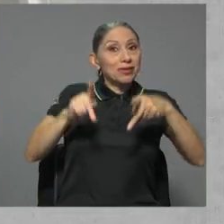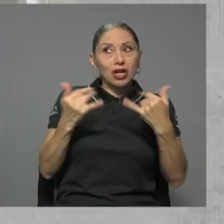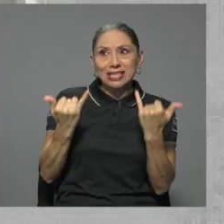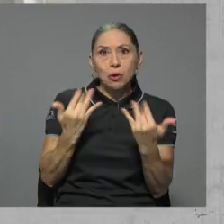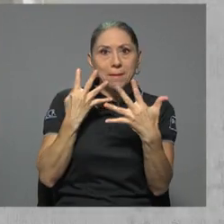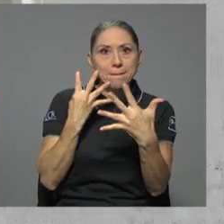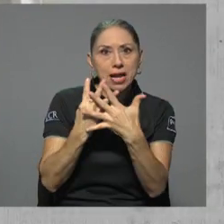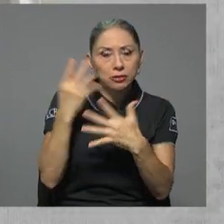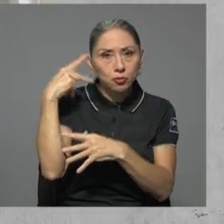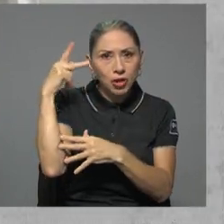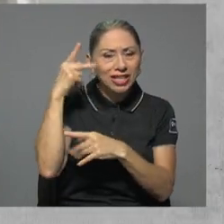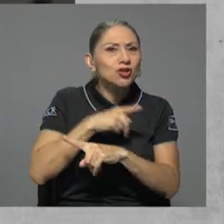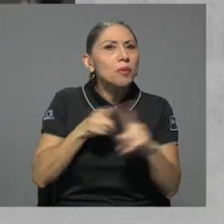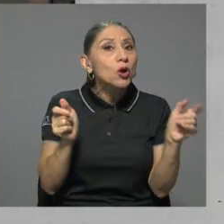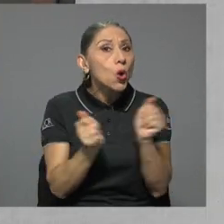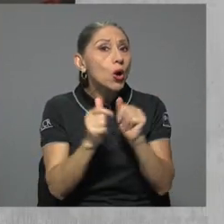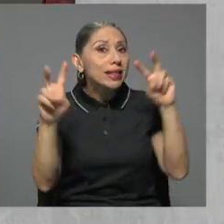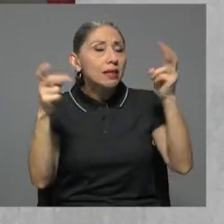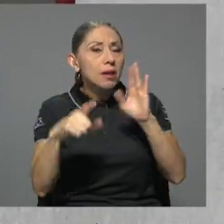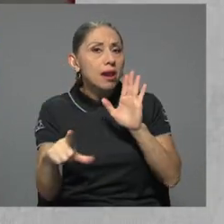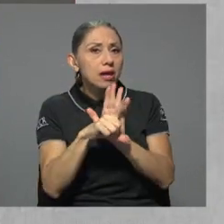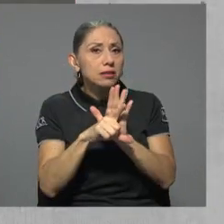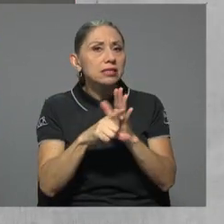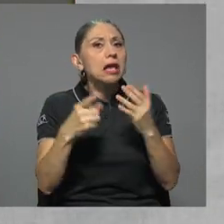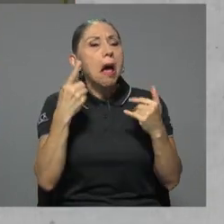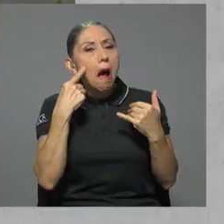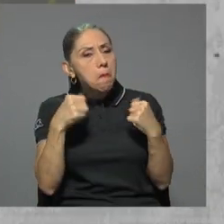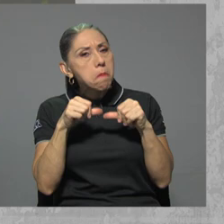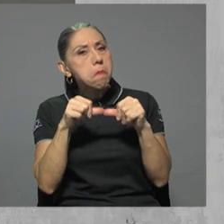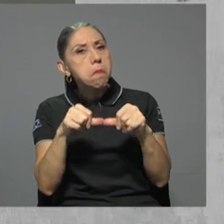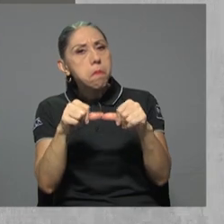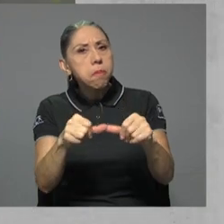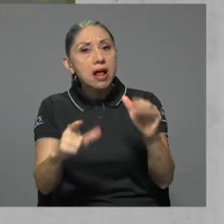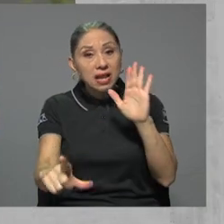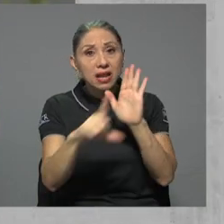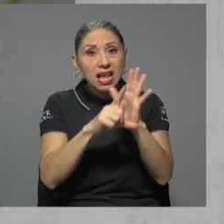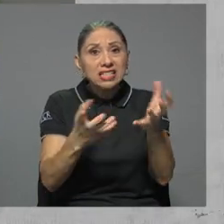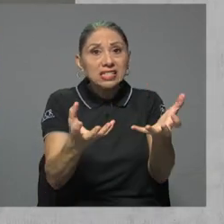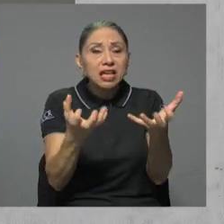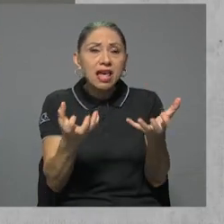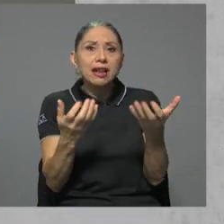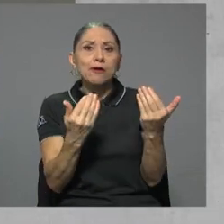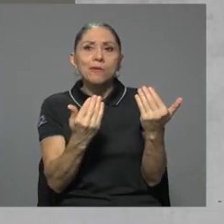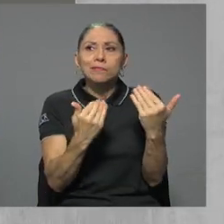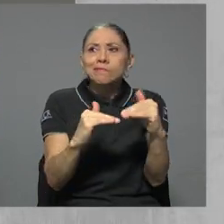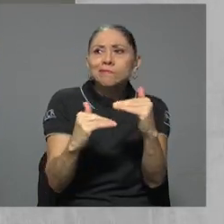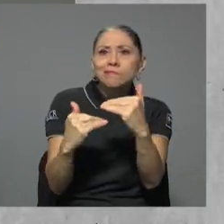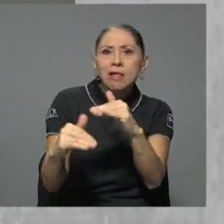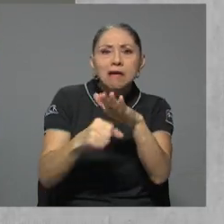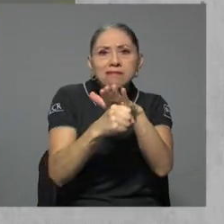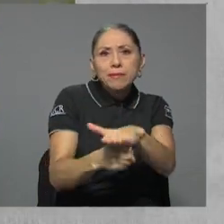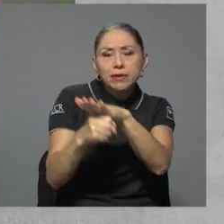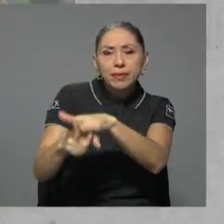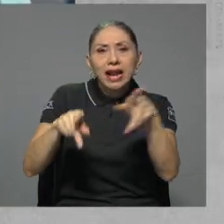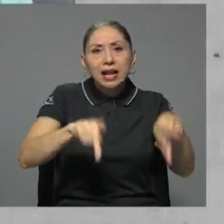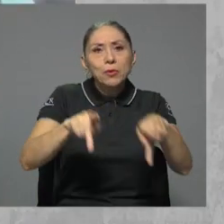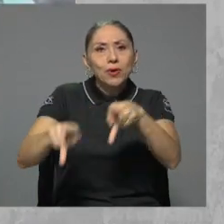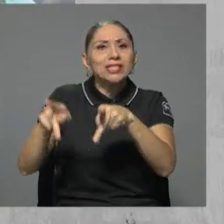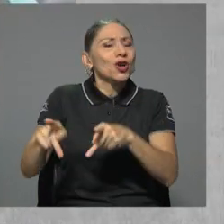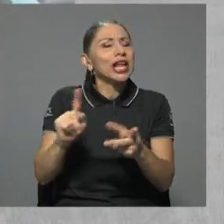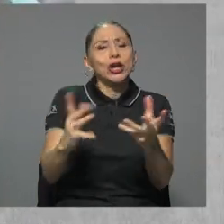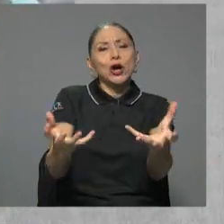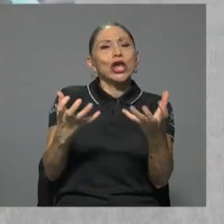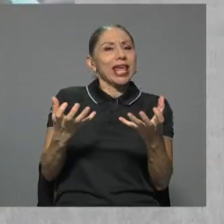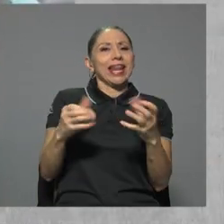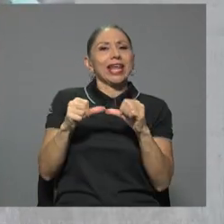leyes se va a mantener pues el parecer se van a mantener las leyes que buscan reprimir a una parte de la pobla está opuesta continuador está en el poder